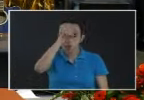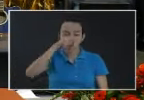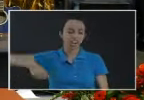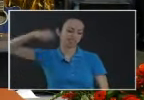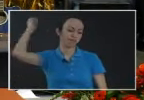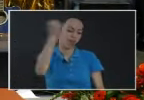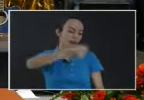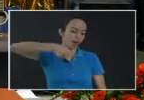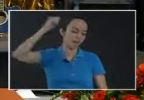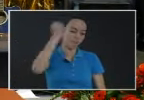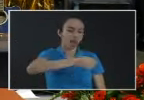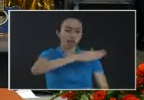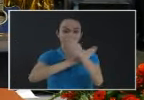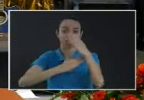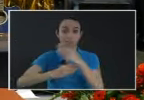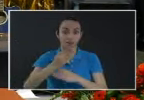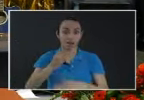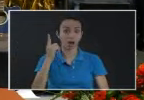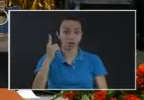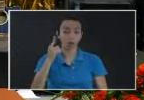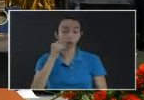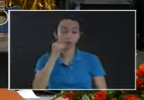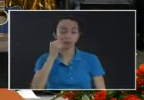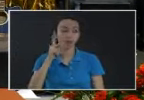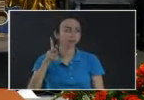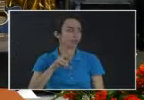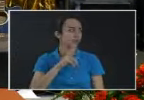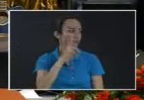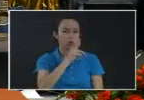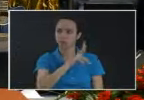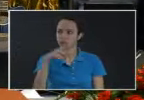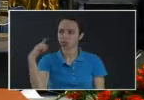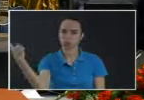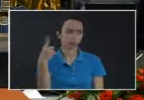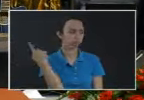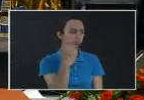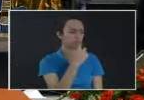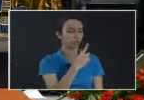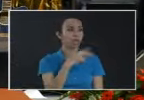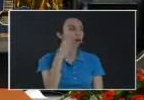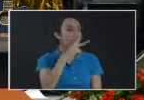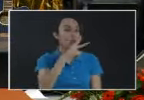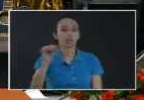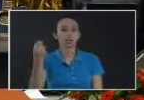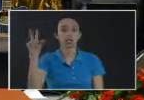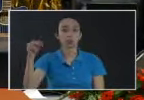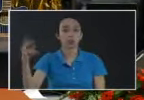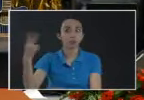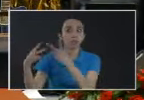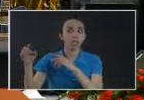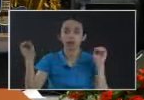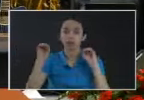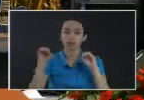hermanos. Entonces miró a todos, a todas partes, y viendo que no aparecía